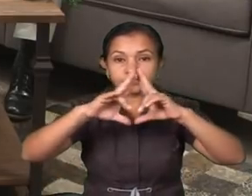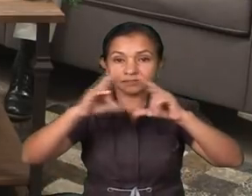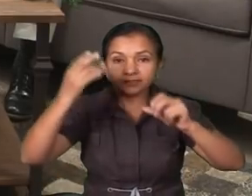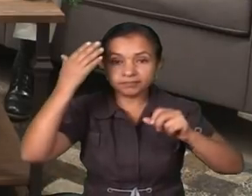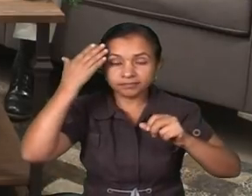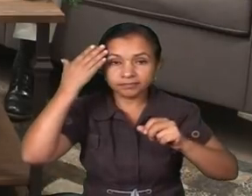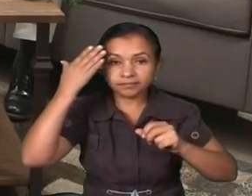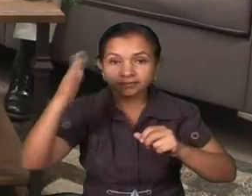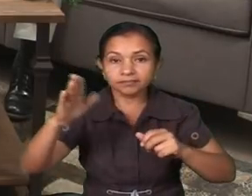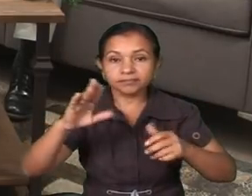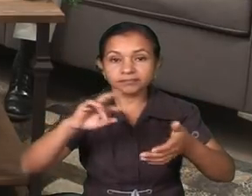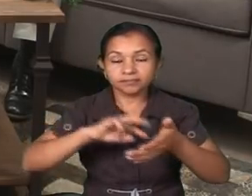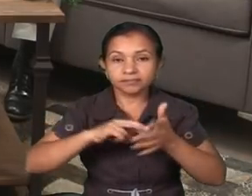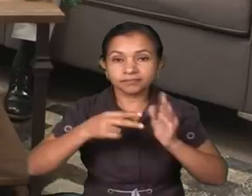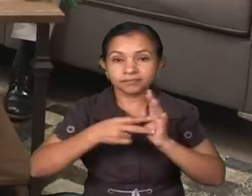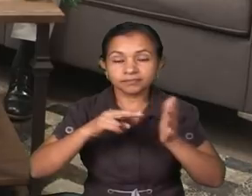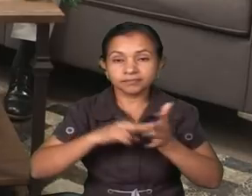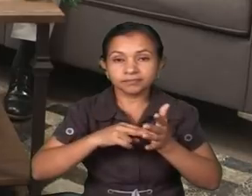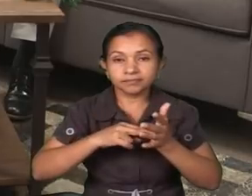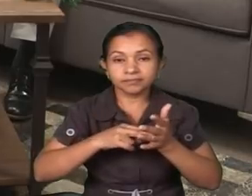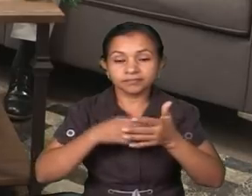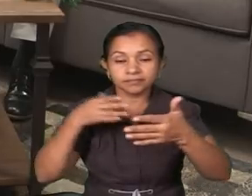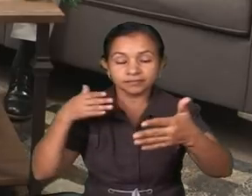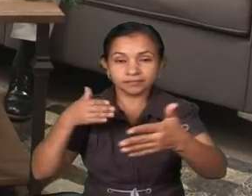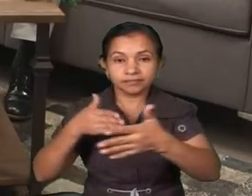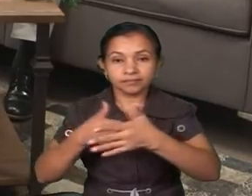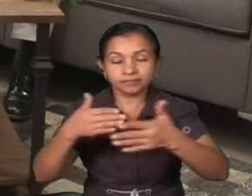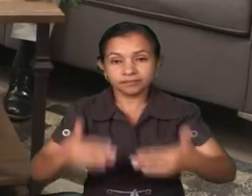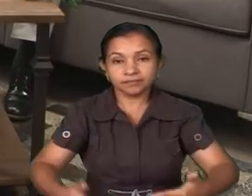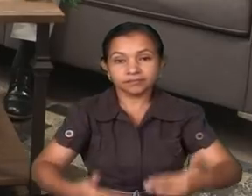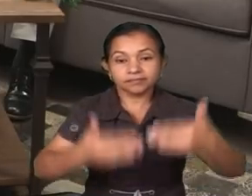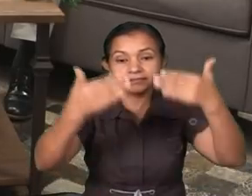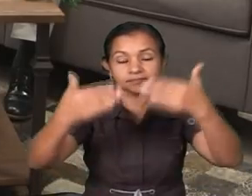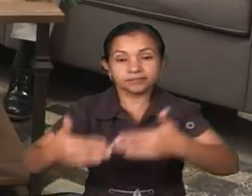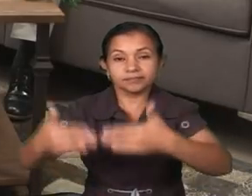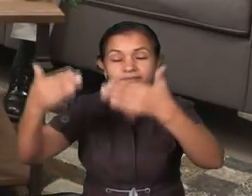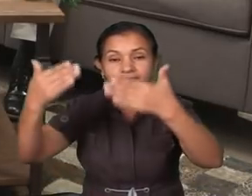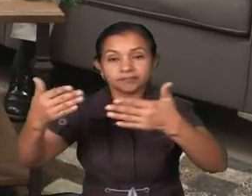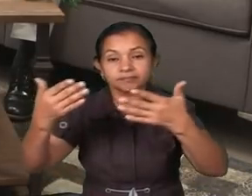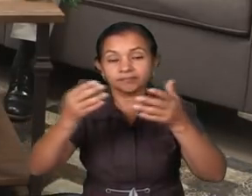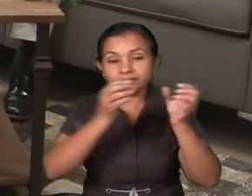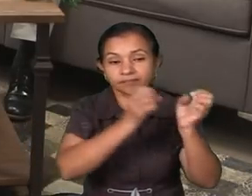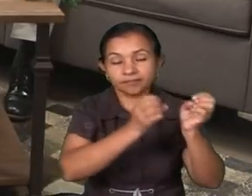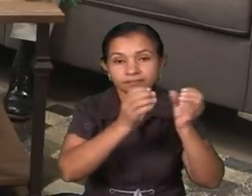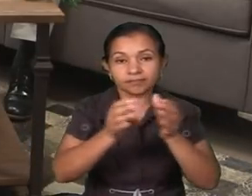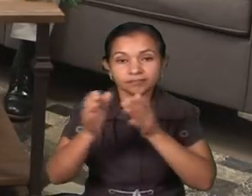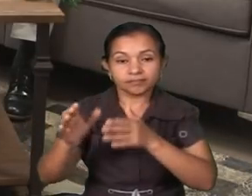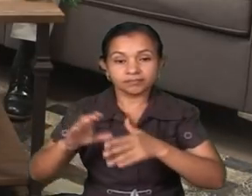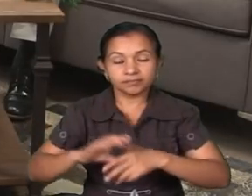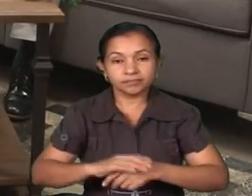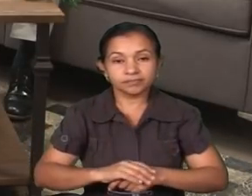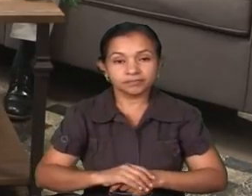Sabían lo que era el tranque de la droga y la inmigración en Nicaragua, el orden.